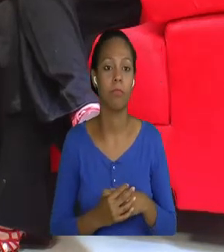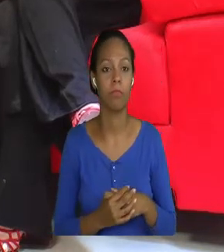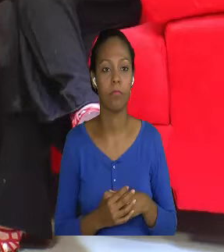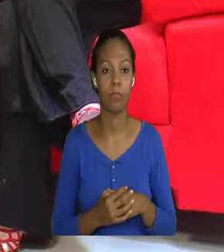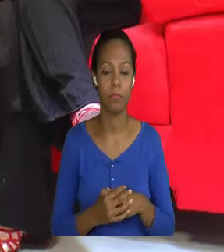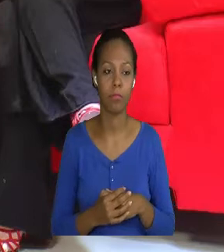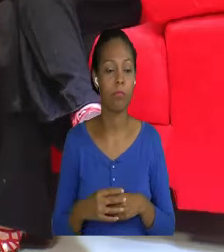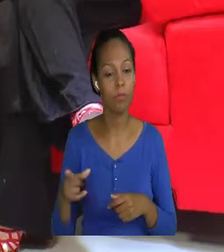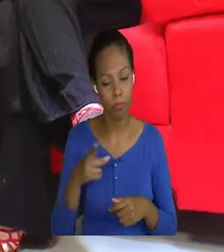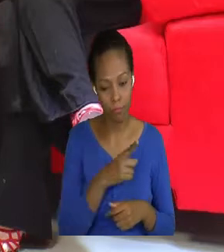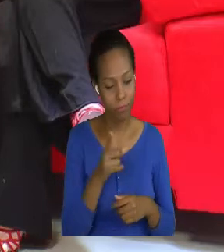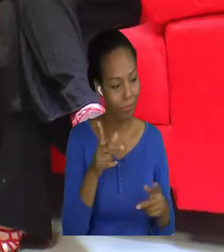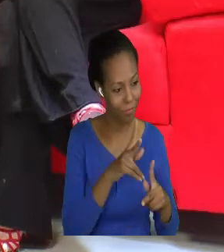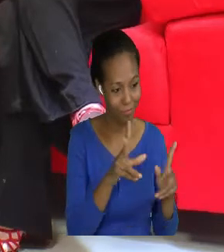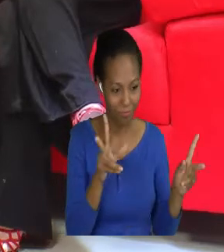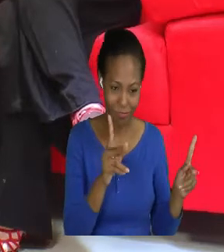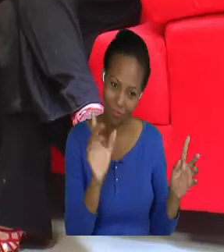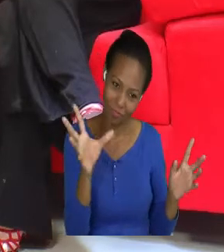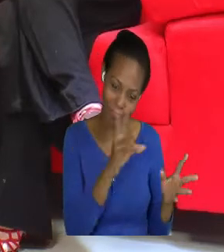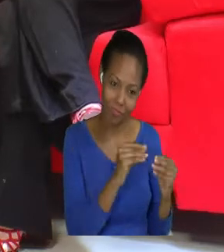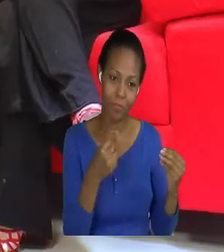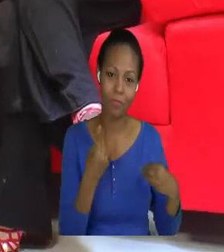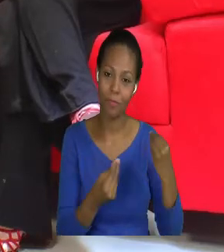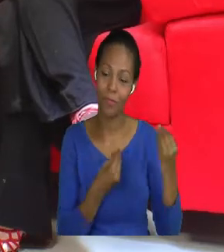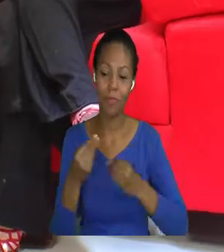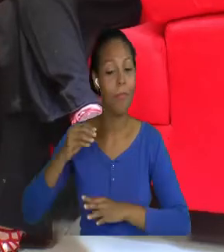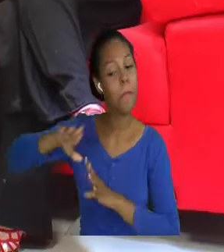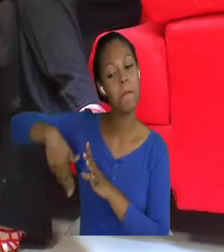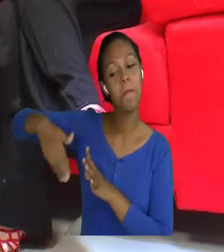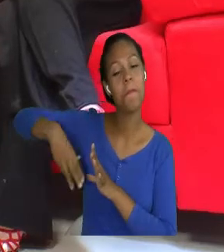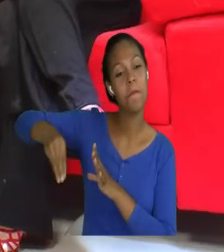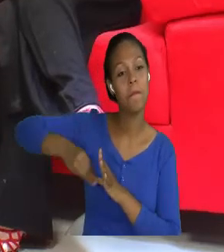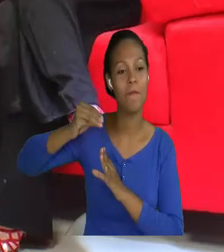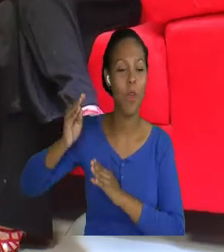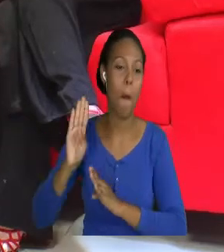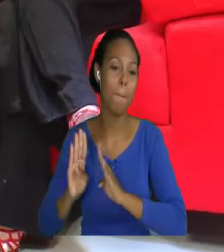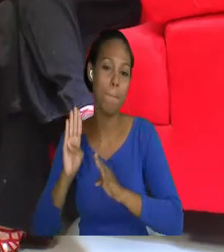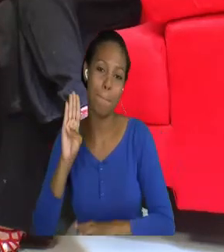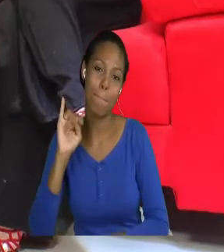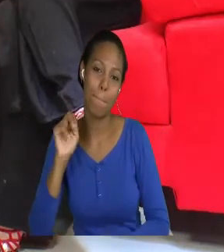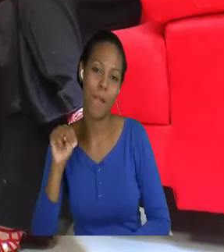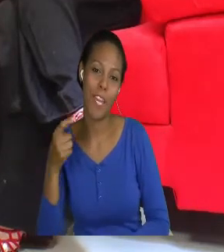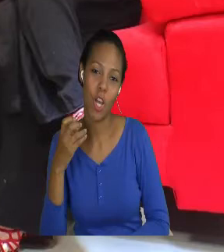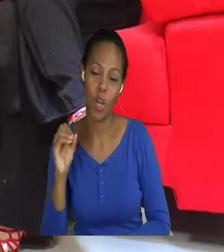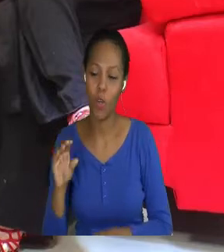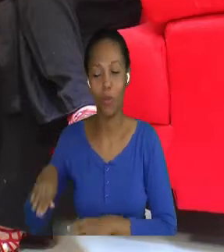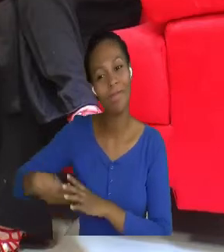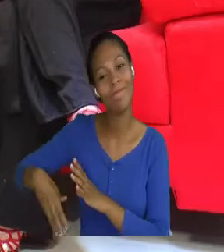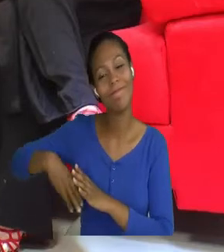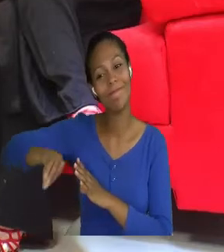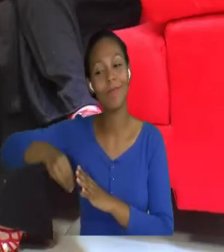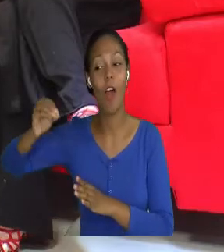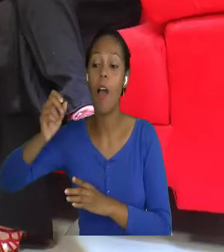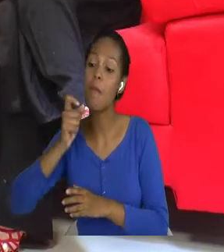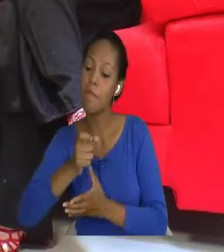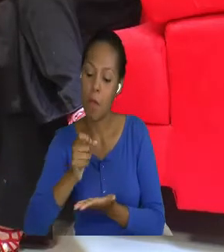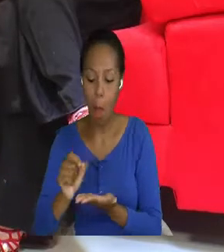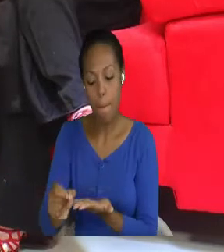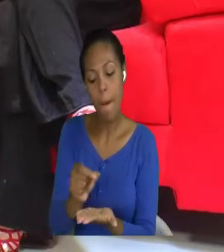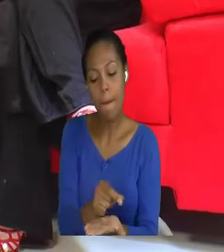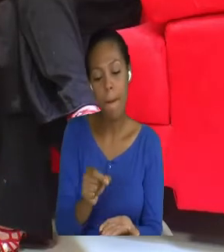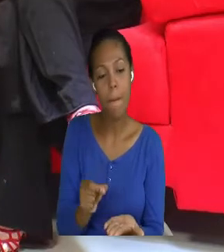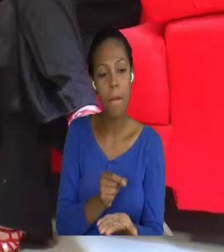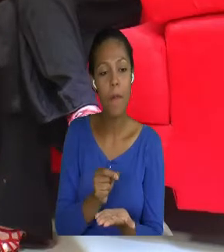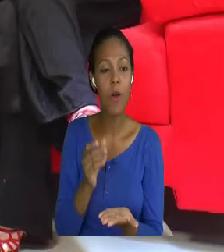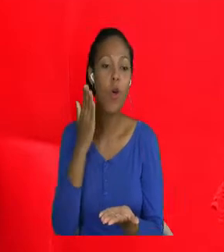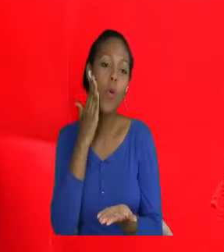esta ayuda a la gente, nosotros sacamos un bingo. El bingo se va a realizar el próximo 21 de